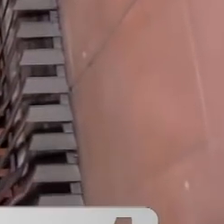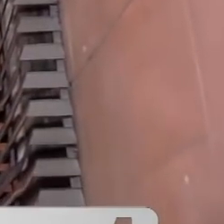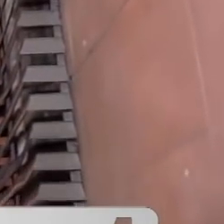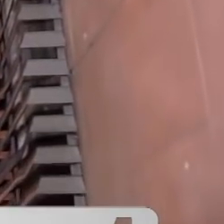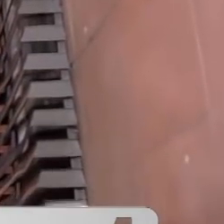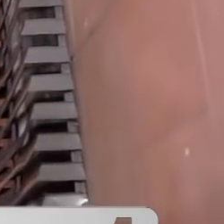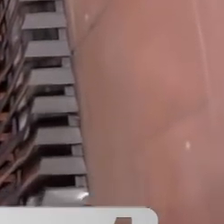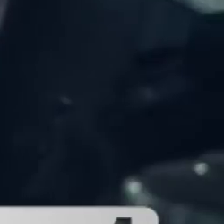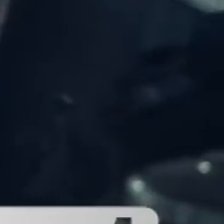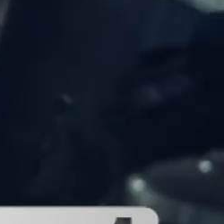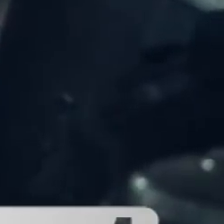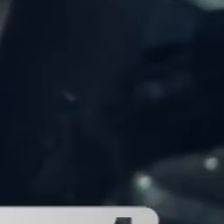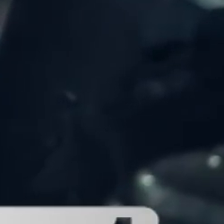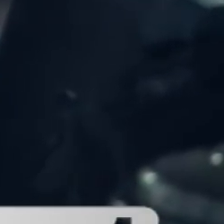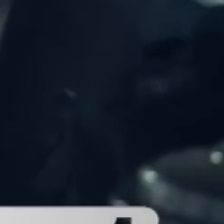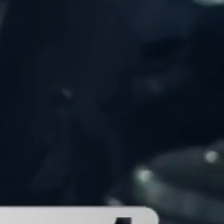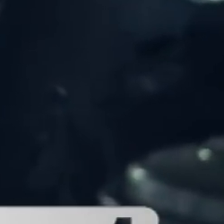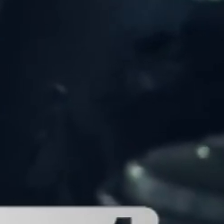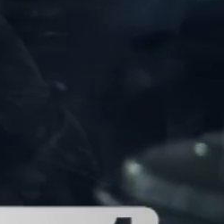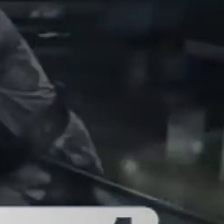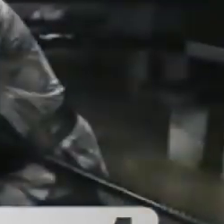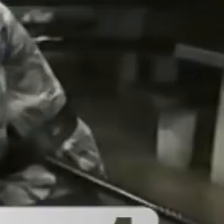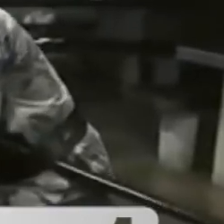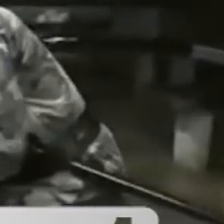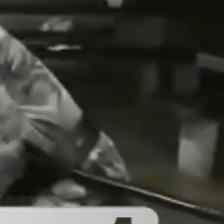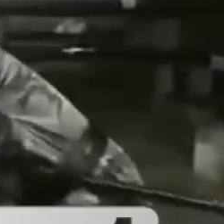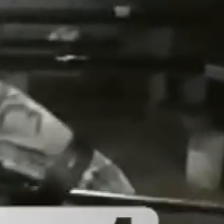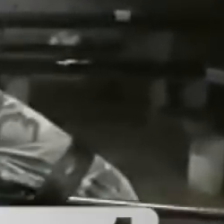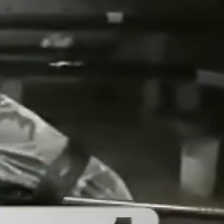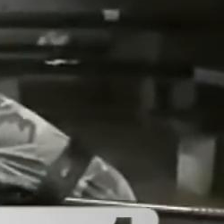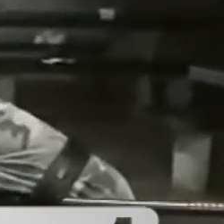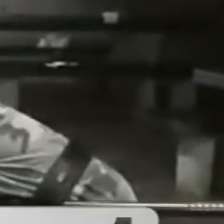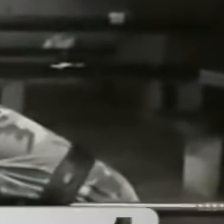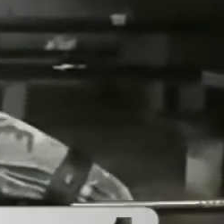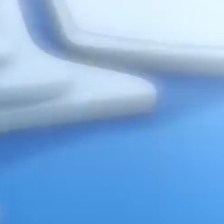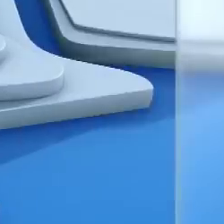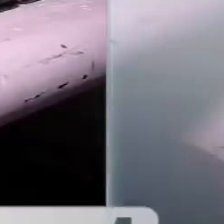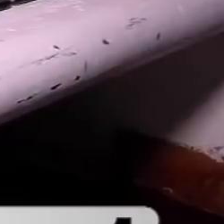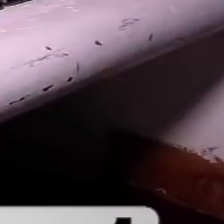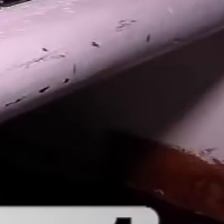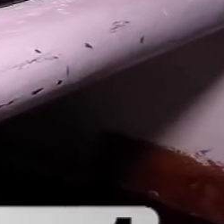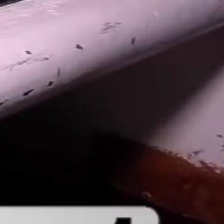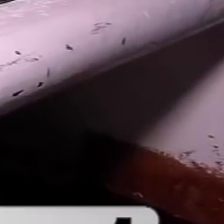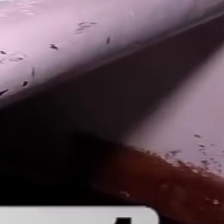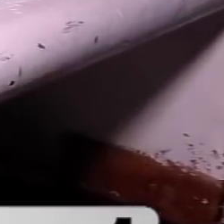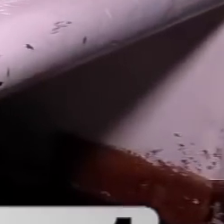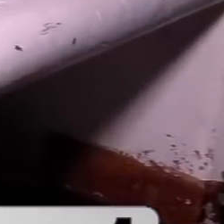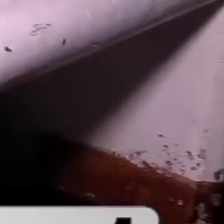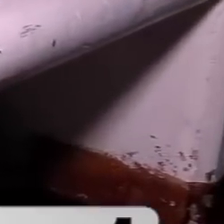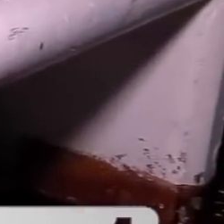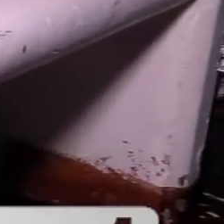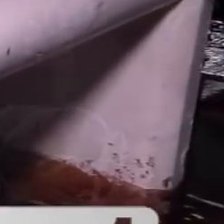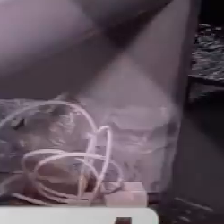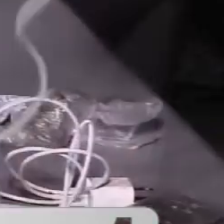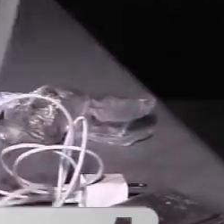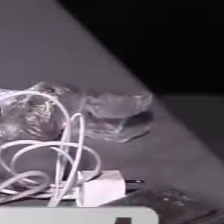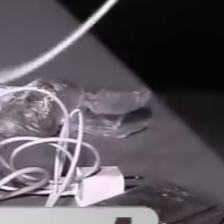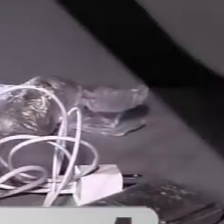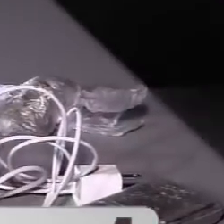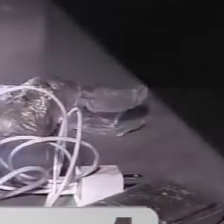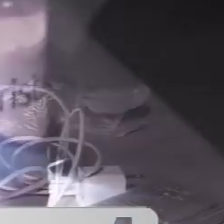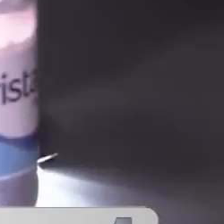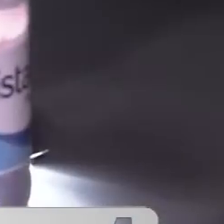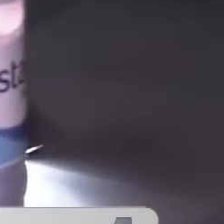país. 4 de cada 10 delitos se cometen desde un centro penitenciario. Hallan armas blancas, celulares,